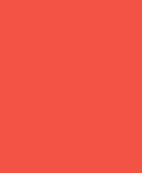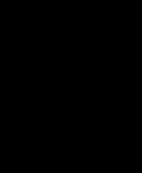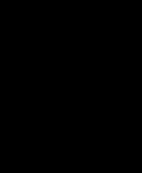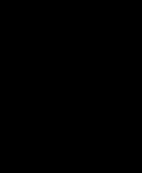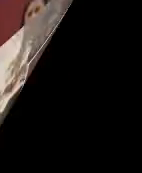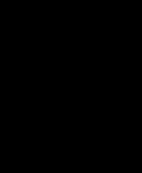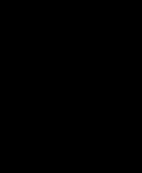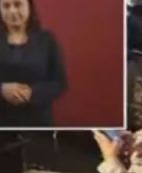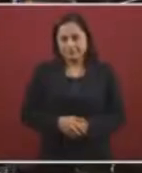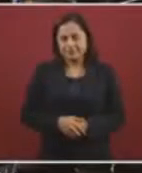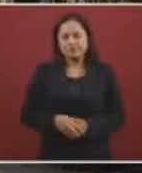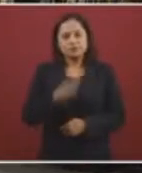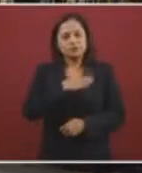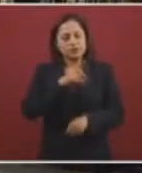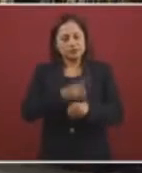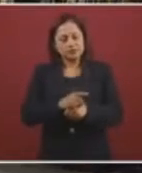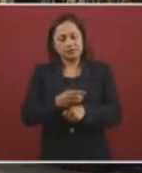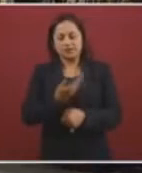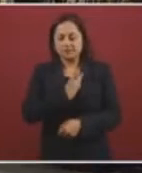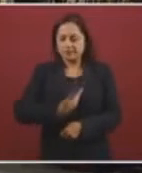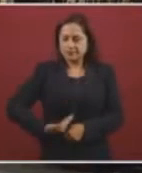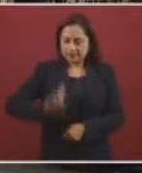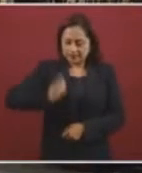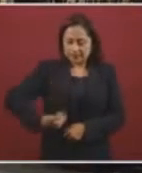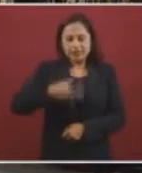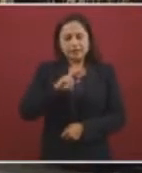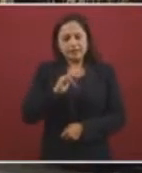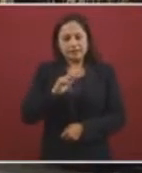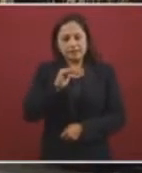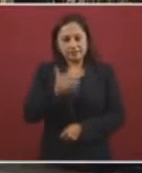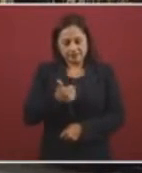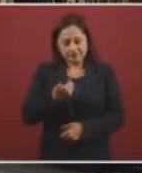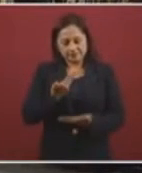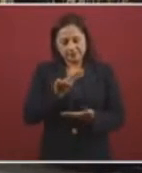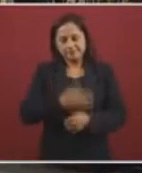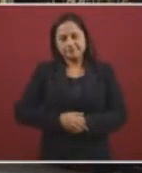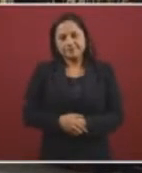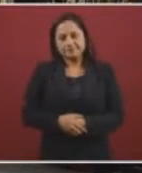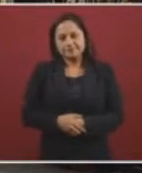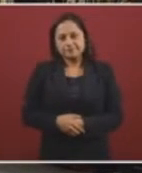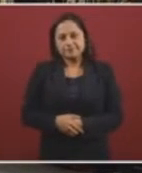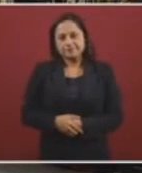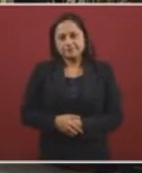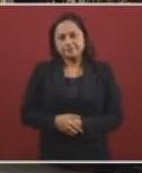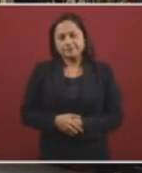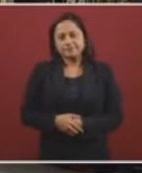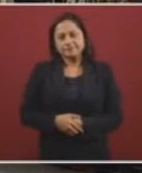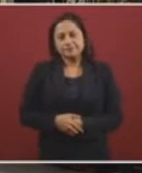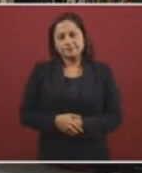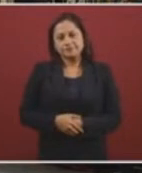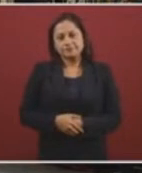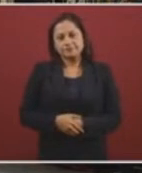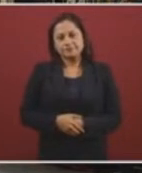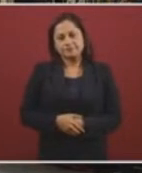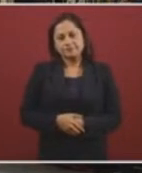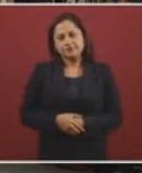muy buenos días señor presidente reyesrazo servidor qué impresión señor deja en su ánimo que a que